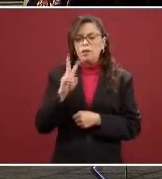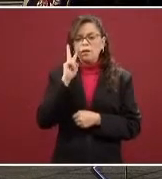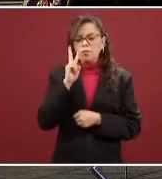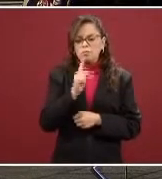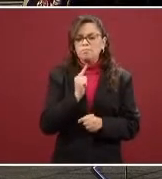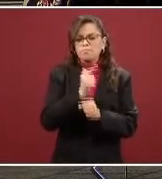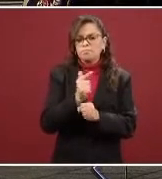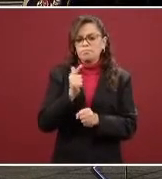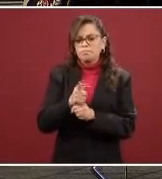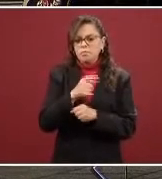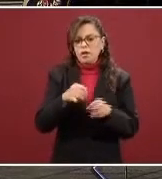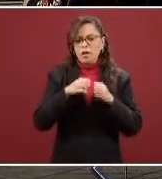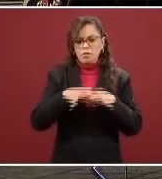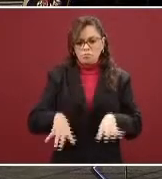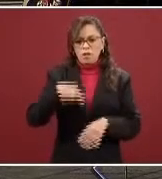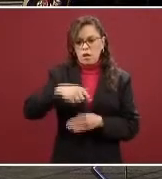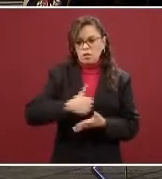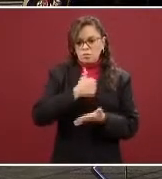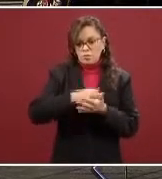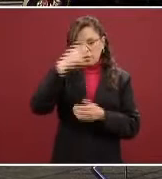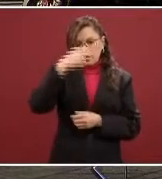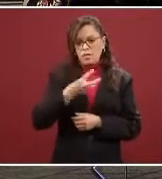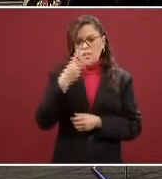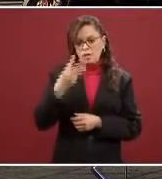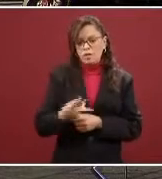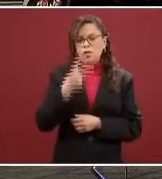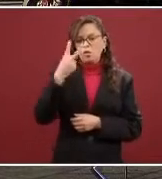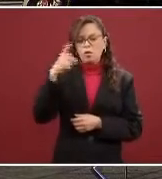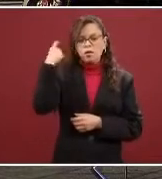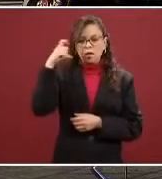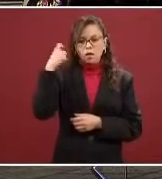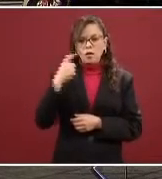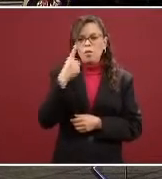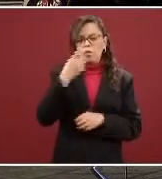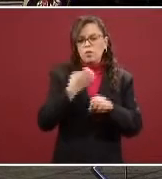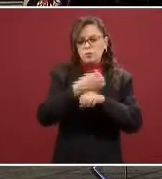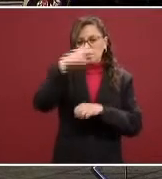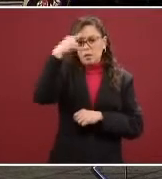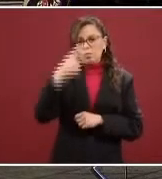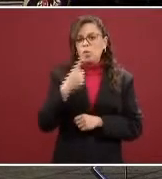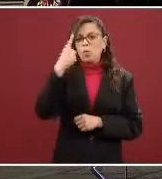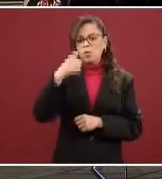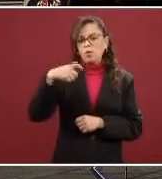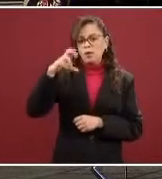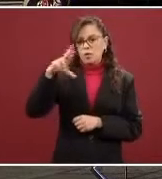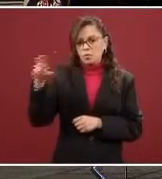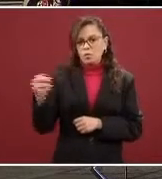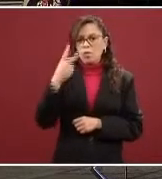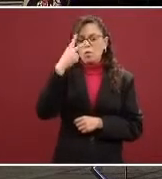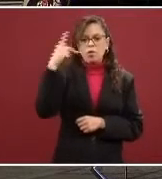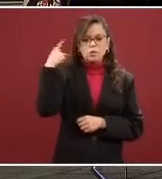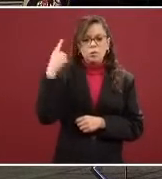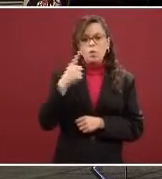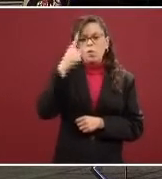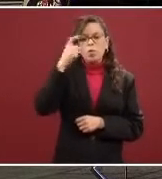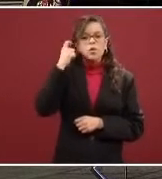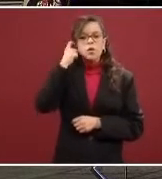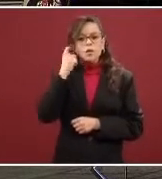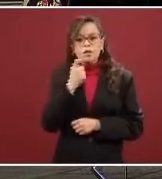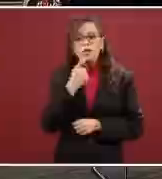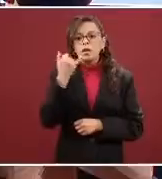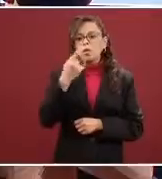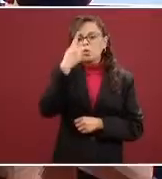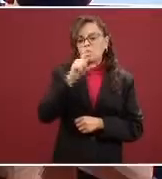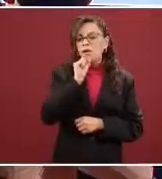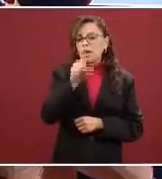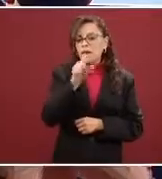información, 3 en la Ciudad de México, 2 en Querétaro, 1 en el Estado de México, 1 en Quintana Roo, 2 en Puebla, 1 en Guerrero y 1 en